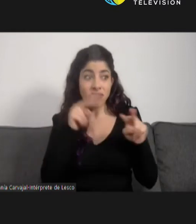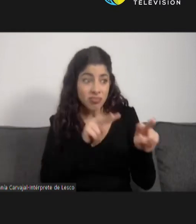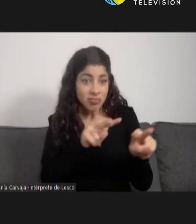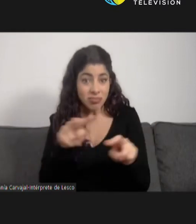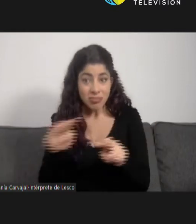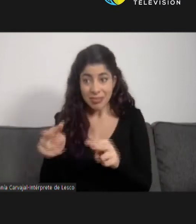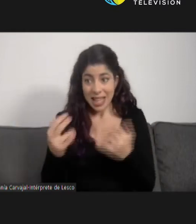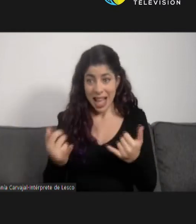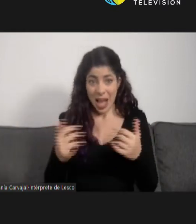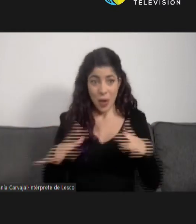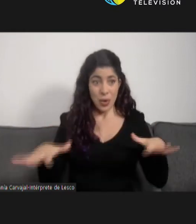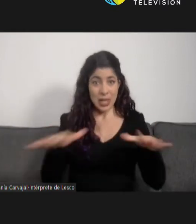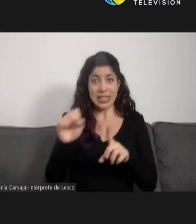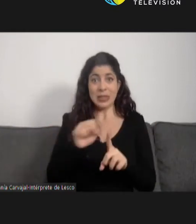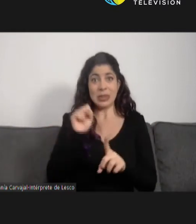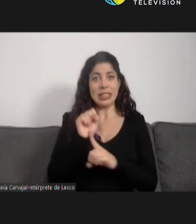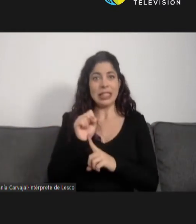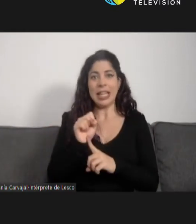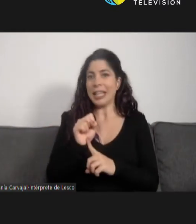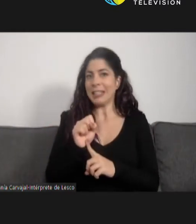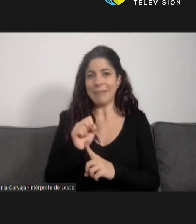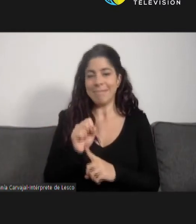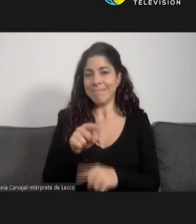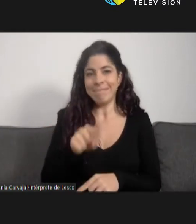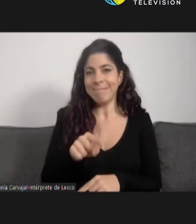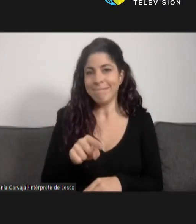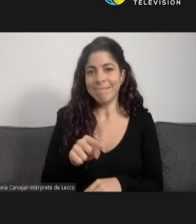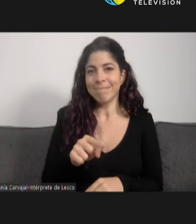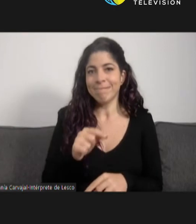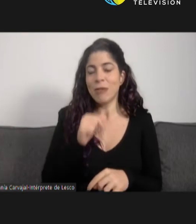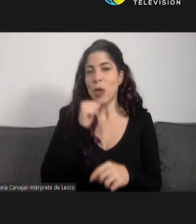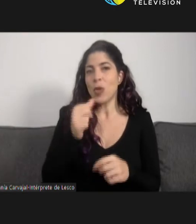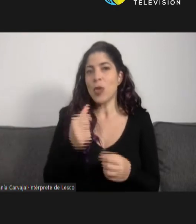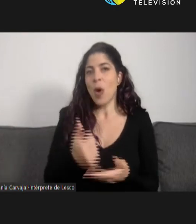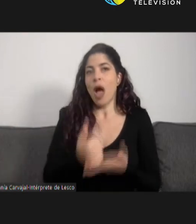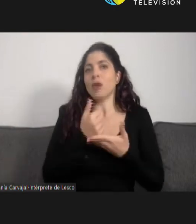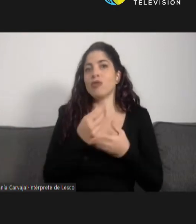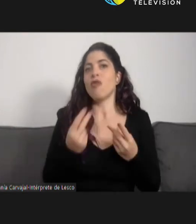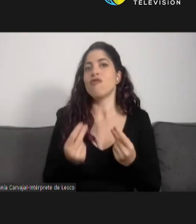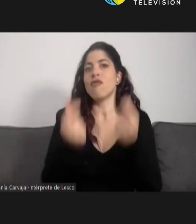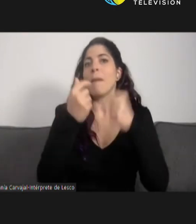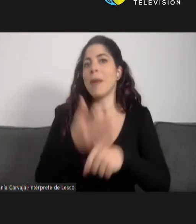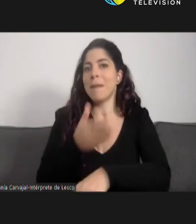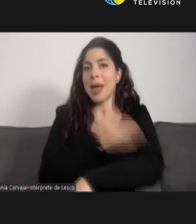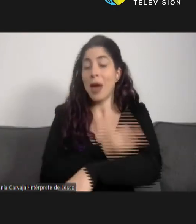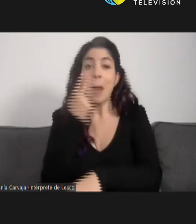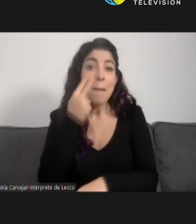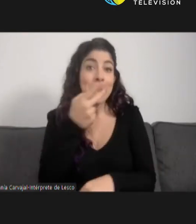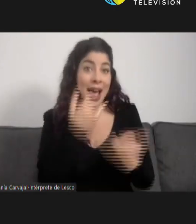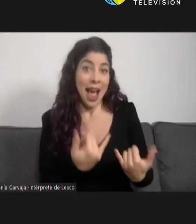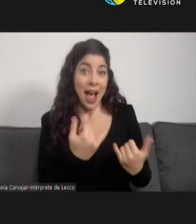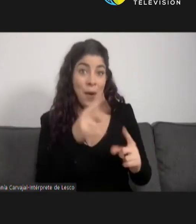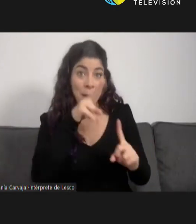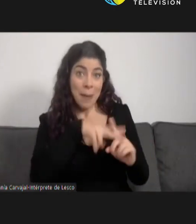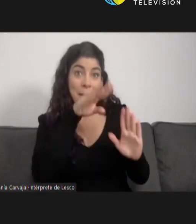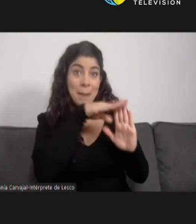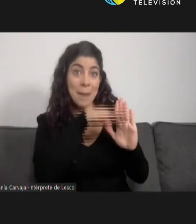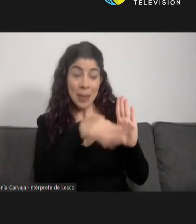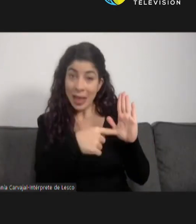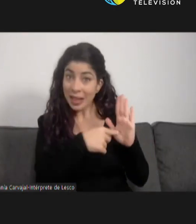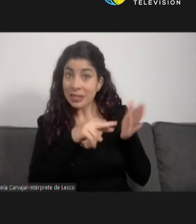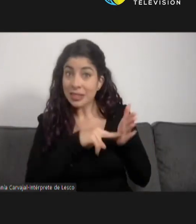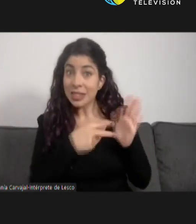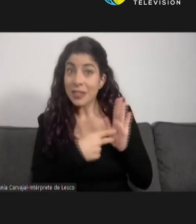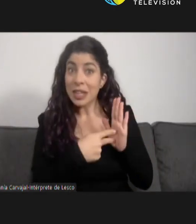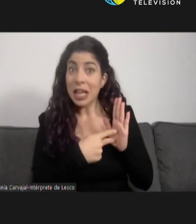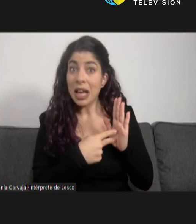esto no va a habilitar que la situación mejore rápidamente. Incluso estas medidas que ustedes ven que vamos a implementar no significa que